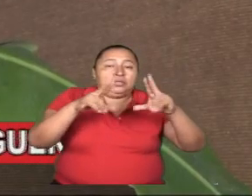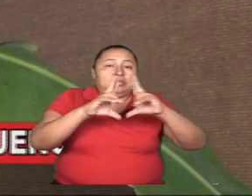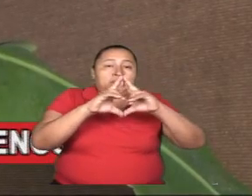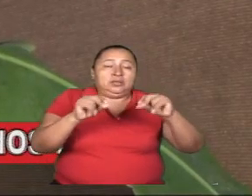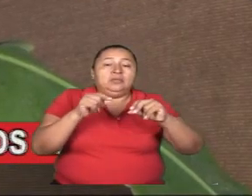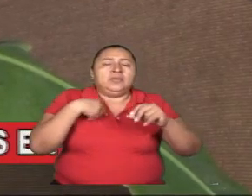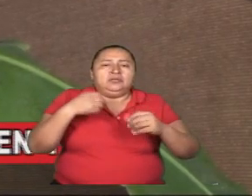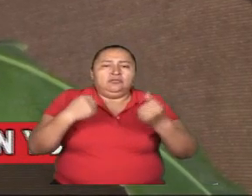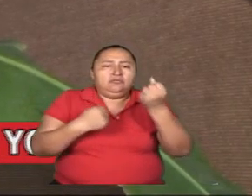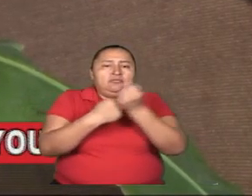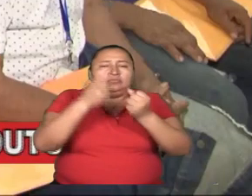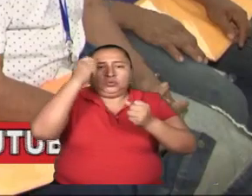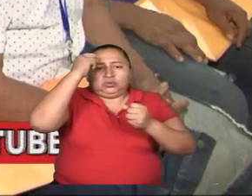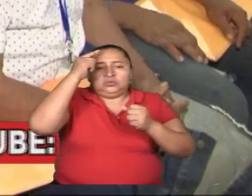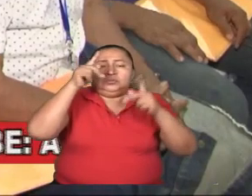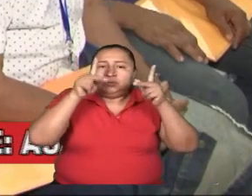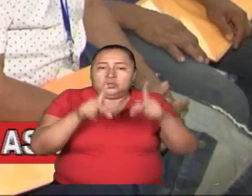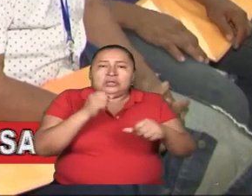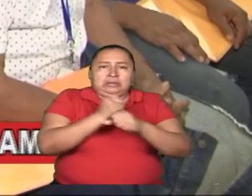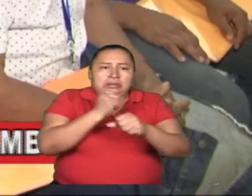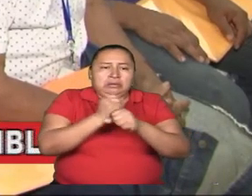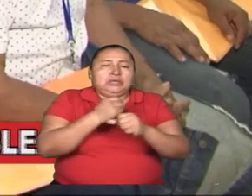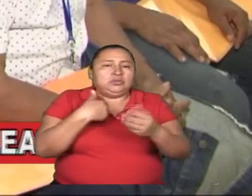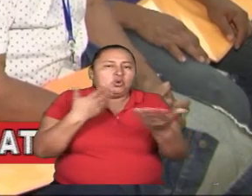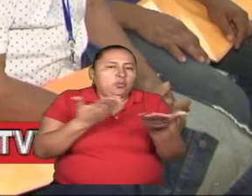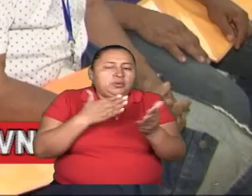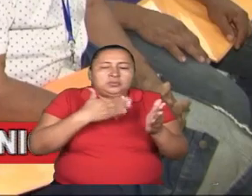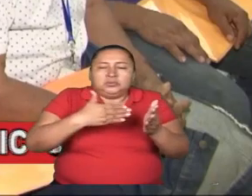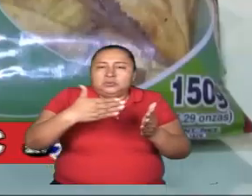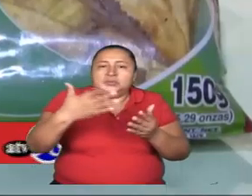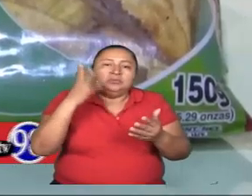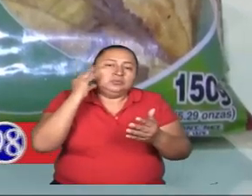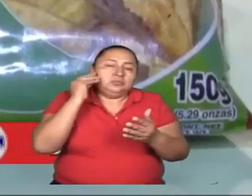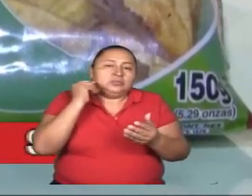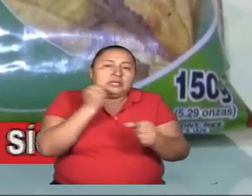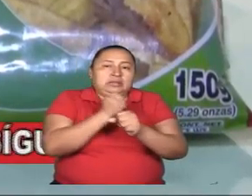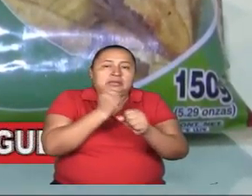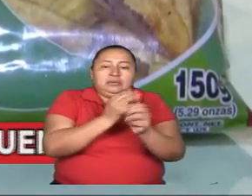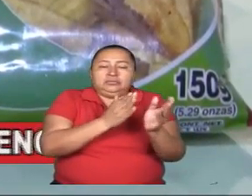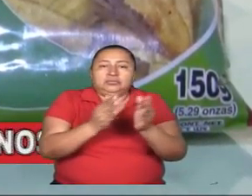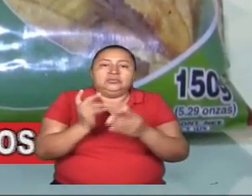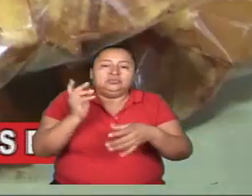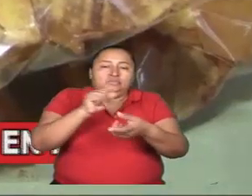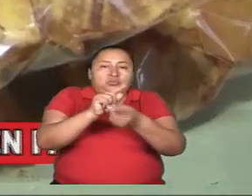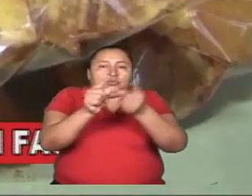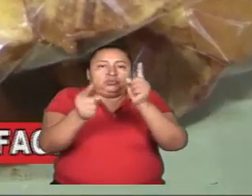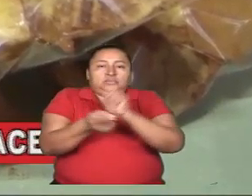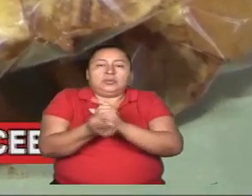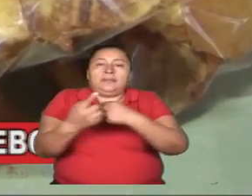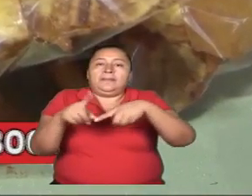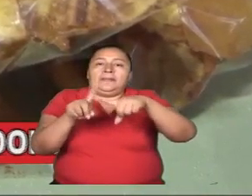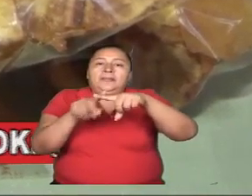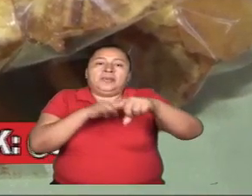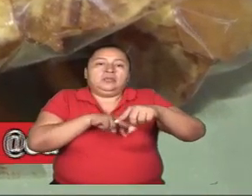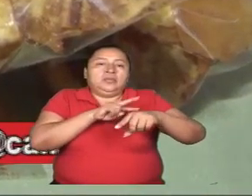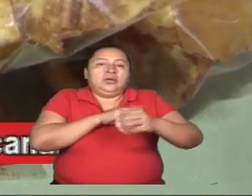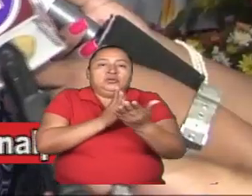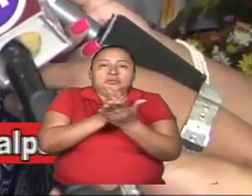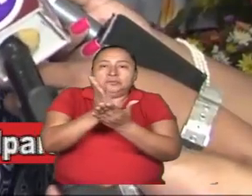los conocimientos de los productores sobre procesos y experiencias en la producción, transformación y agregación del valor del